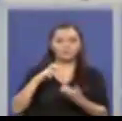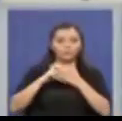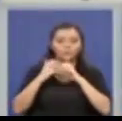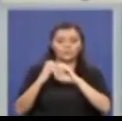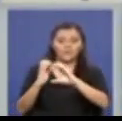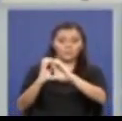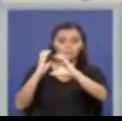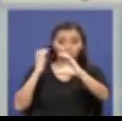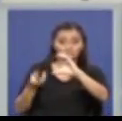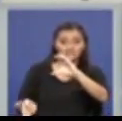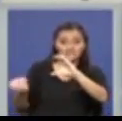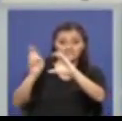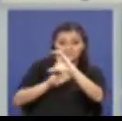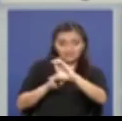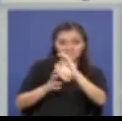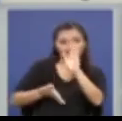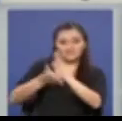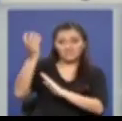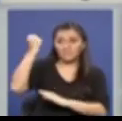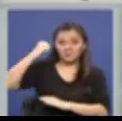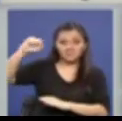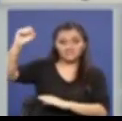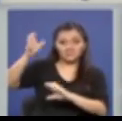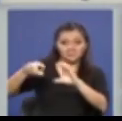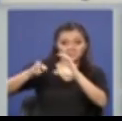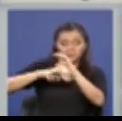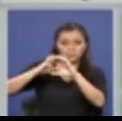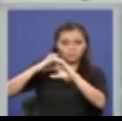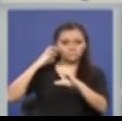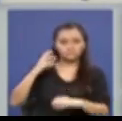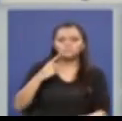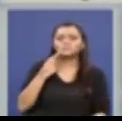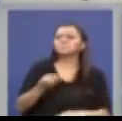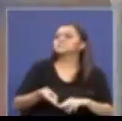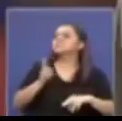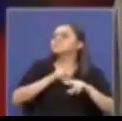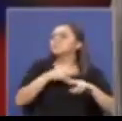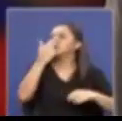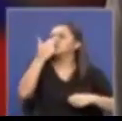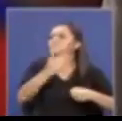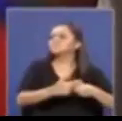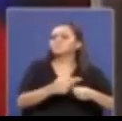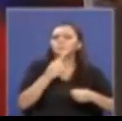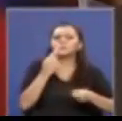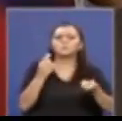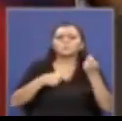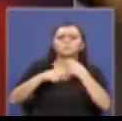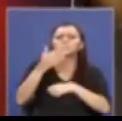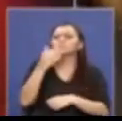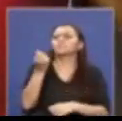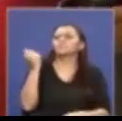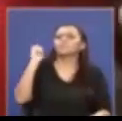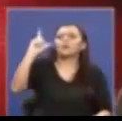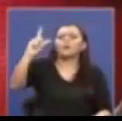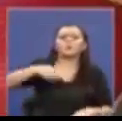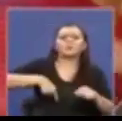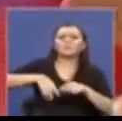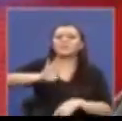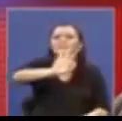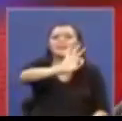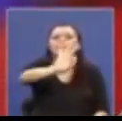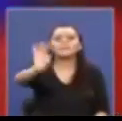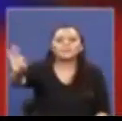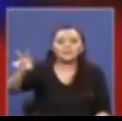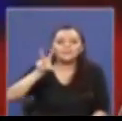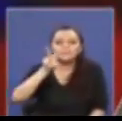nacional de personas o de carga. Ustedes no pueden decir, me subió el combustible, vendo los alimentos más caros porque el transporte subió. No